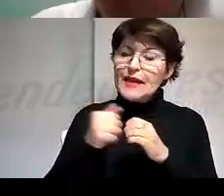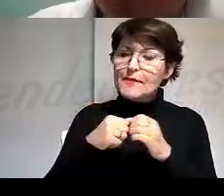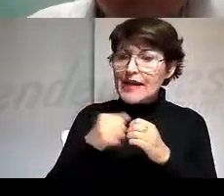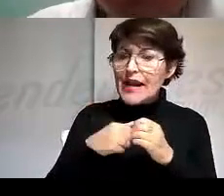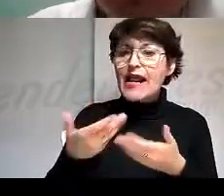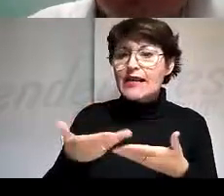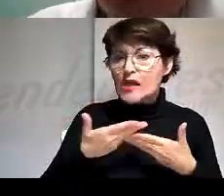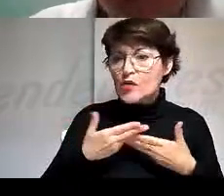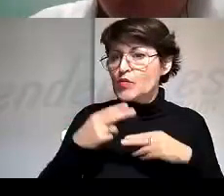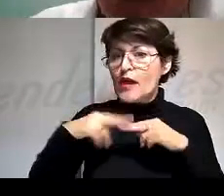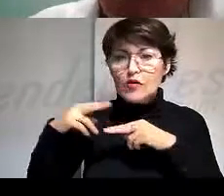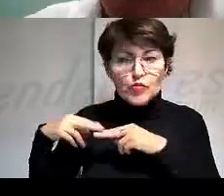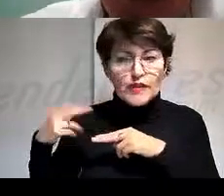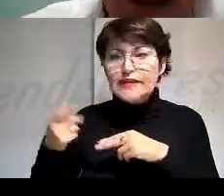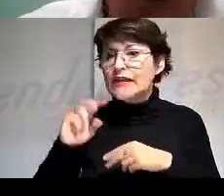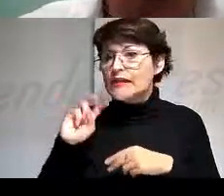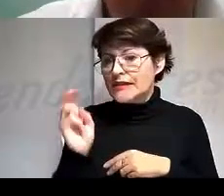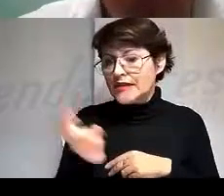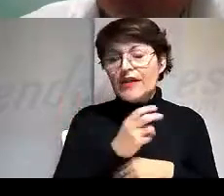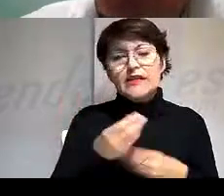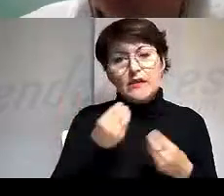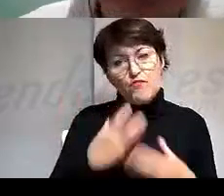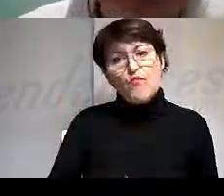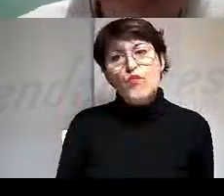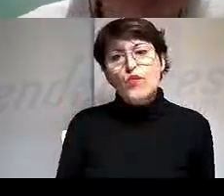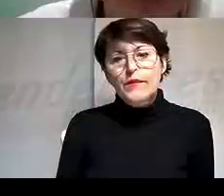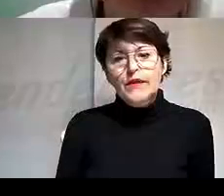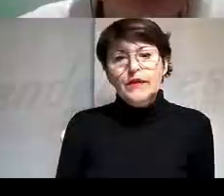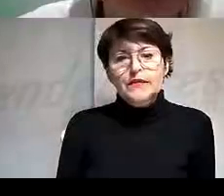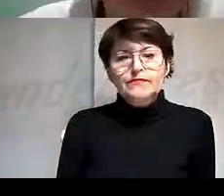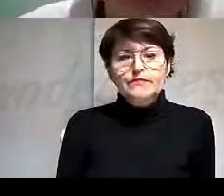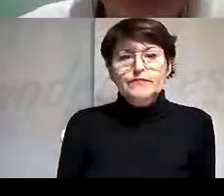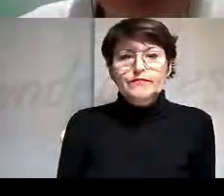de aminoácidos, pues sea el adecuado. Vamos con ellos.